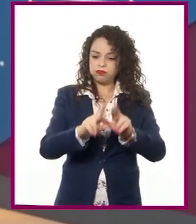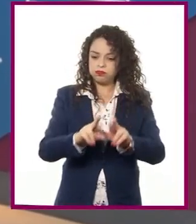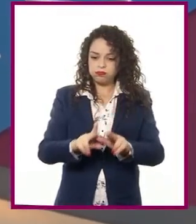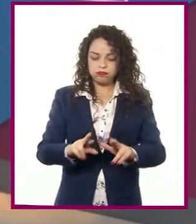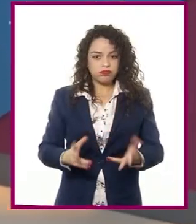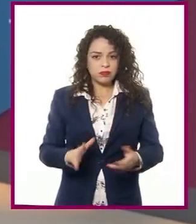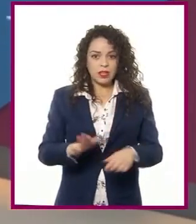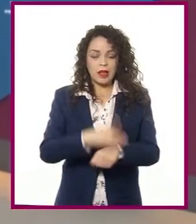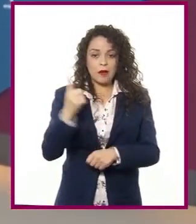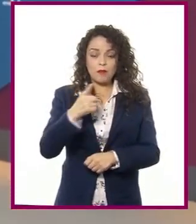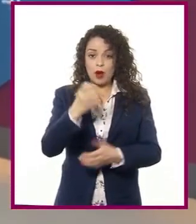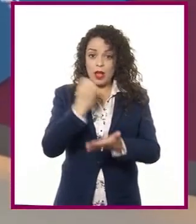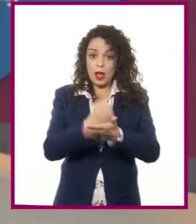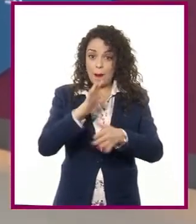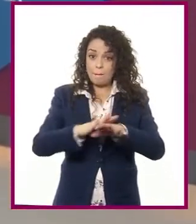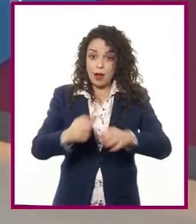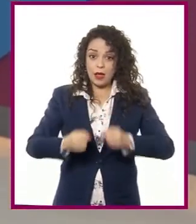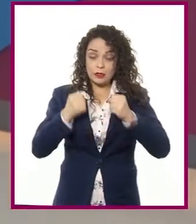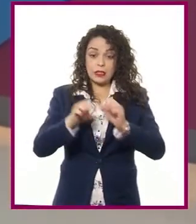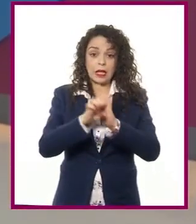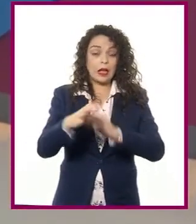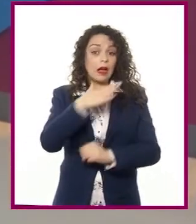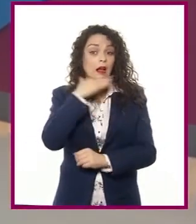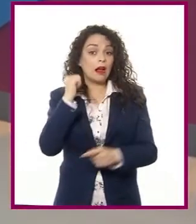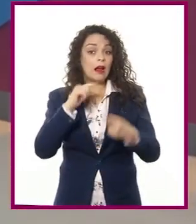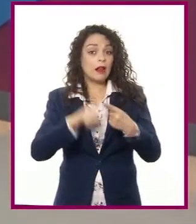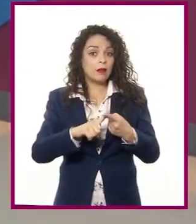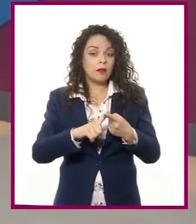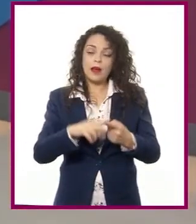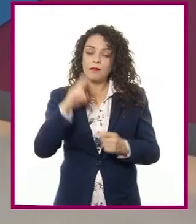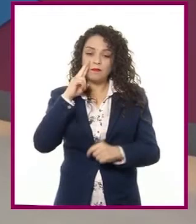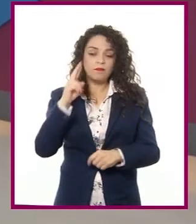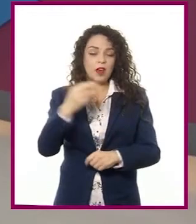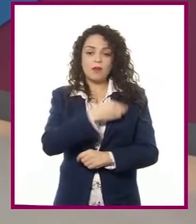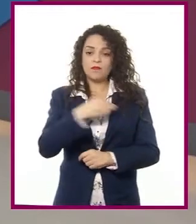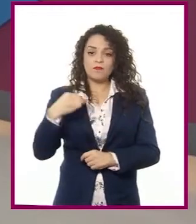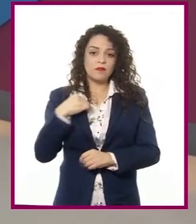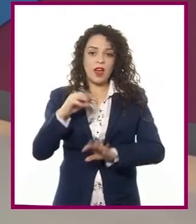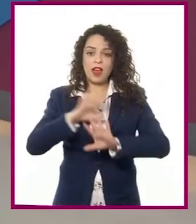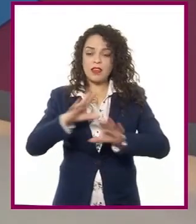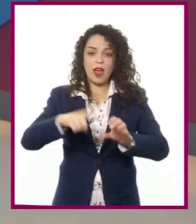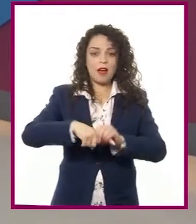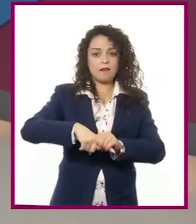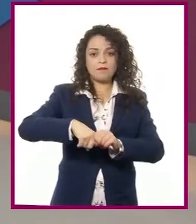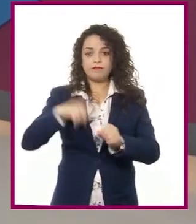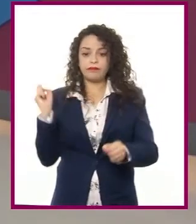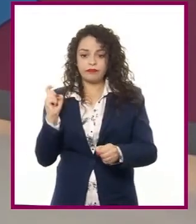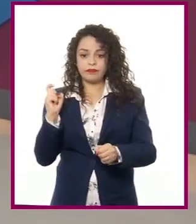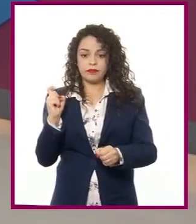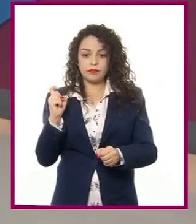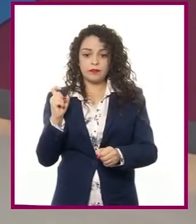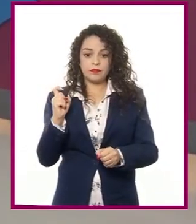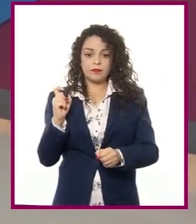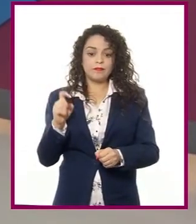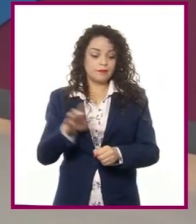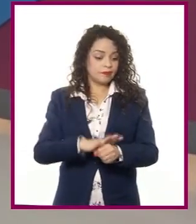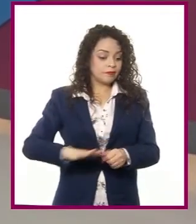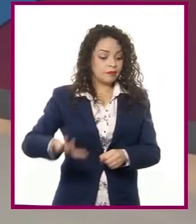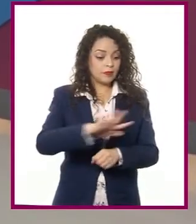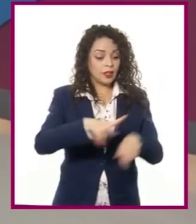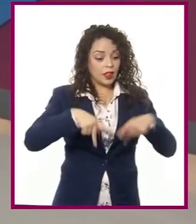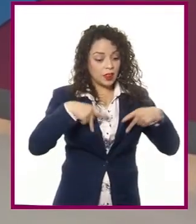que las economías más sólidas, como la de Alemania, se retiren de ella en detrimento de las economías más débiles y